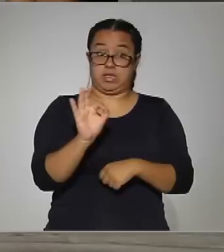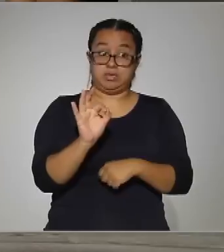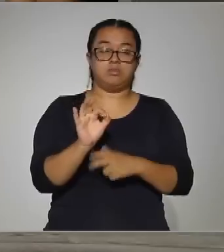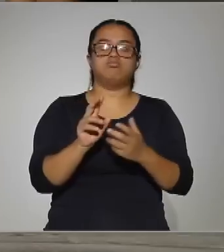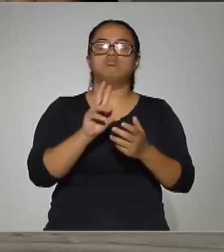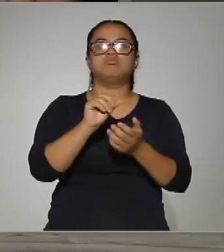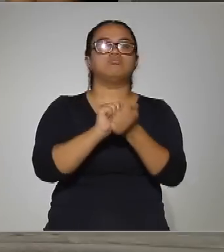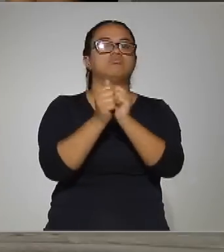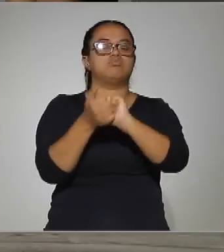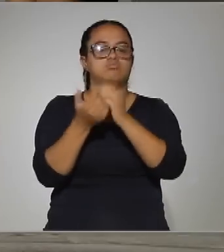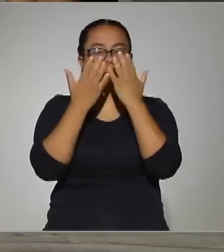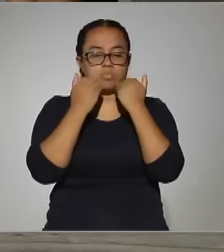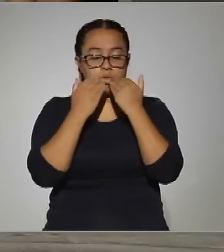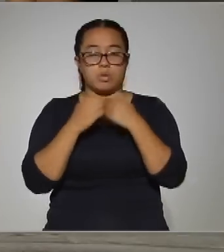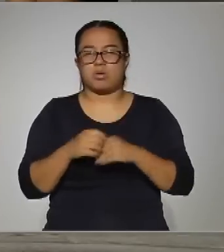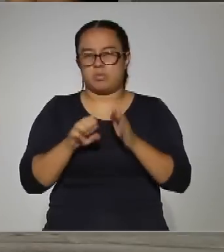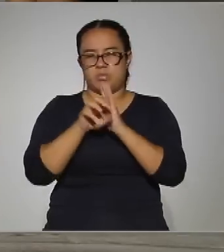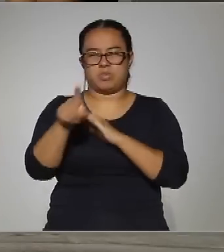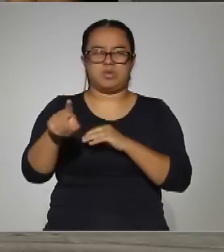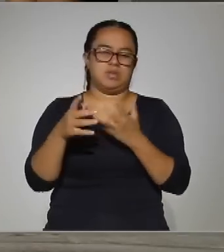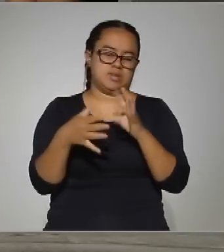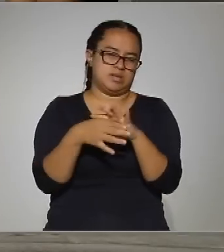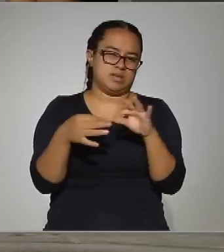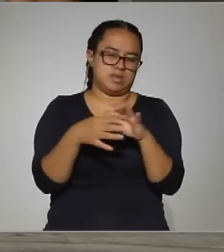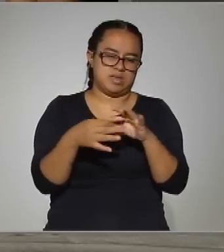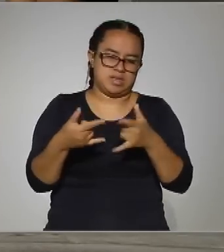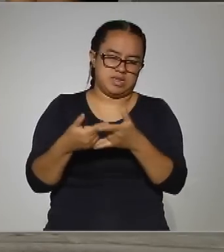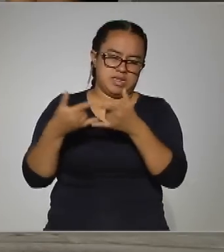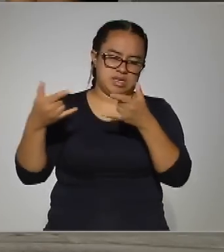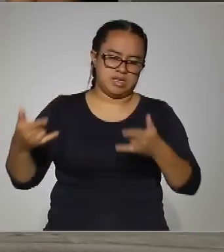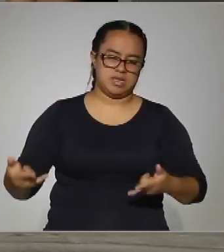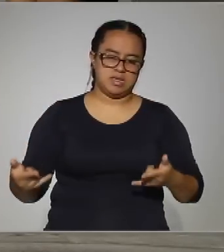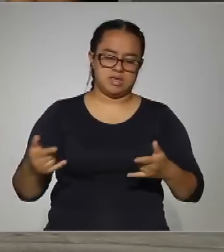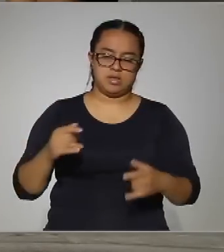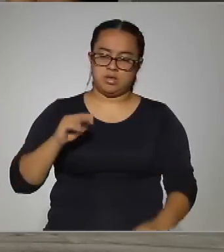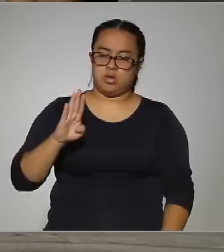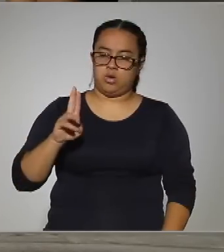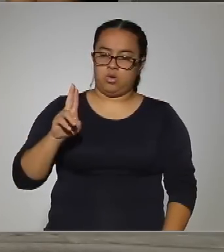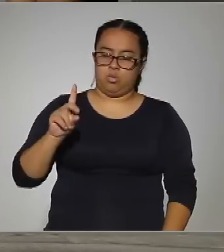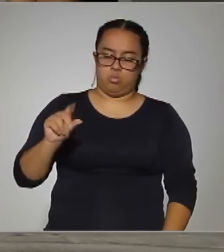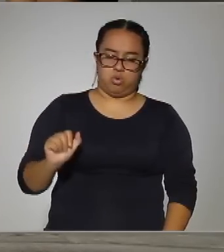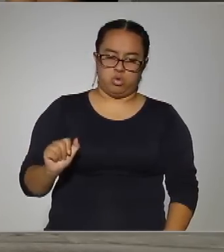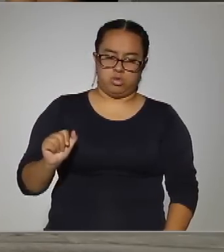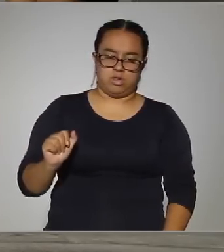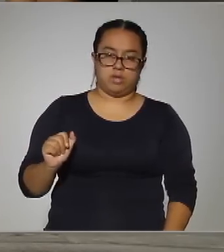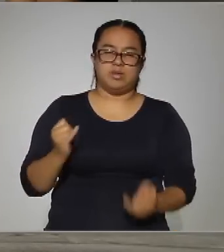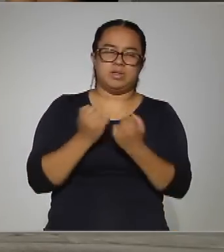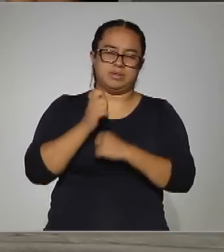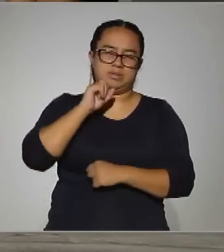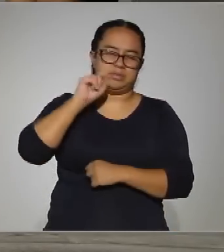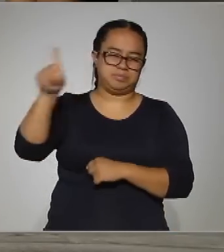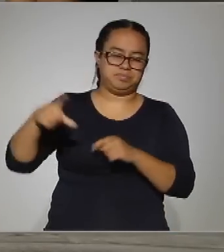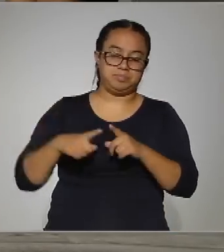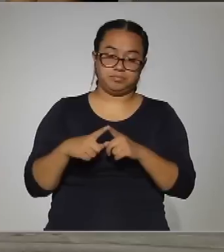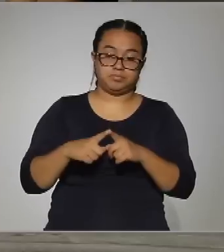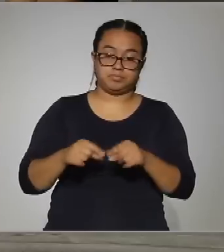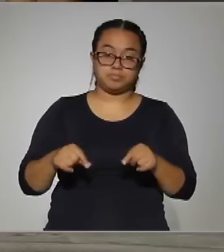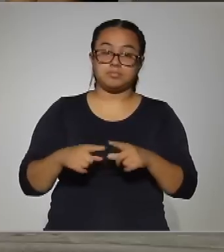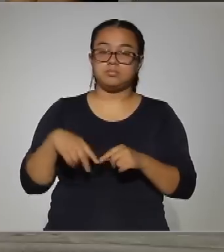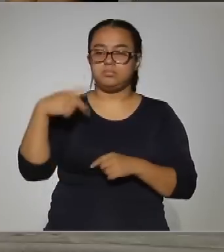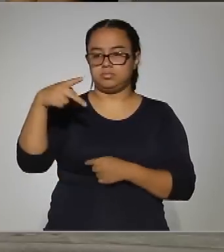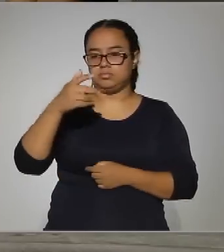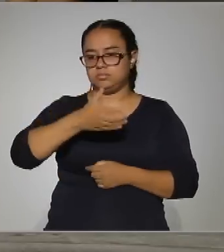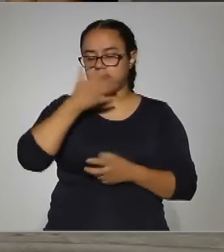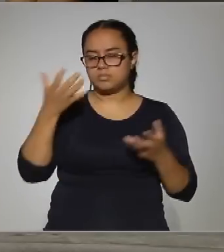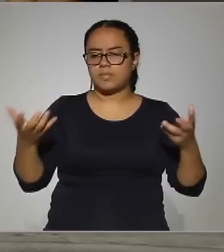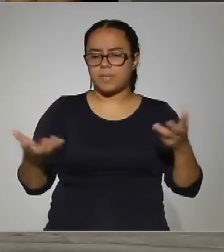Por ahí también decían, ¿no? En esta anécdota de Buda, También en Japón hay una práctica para